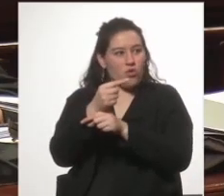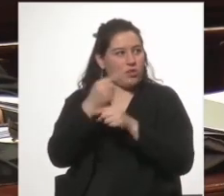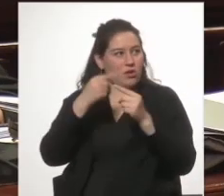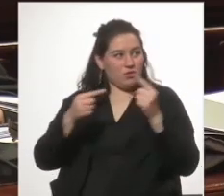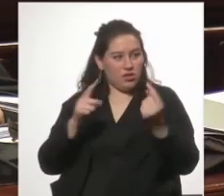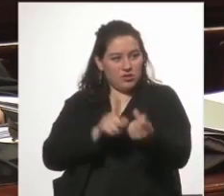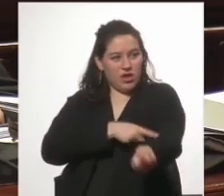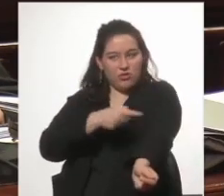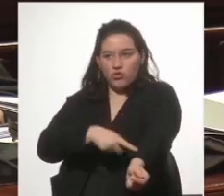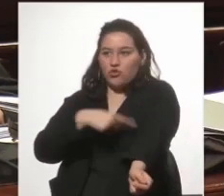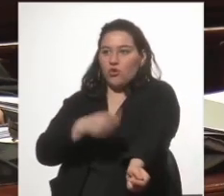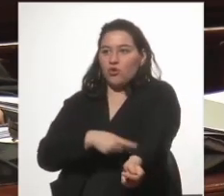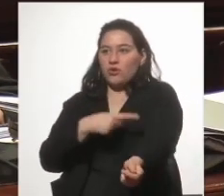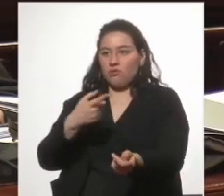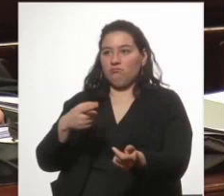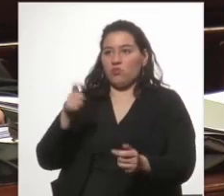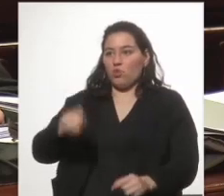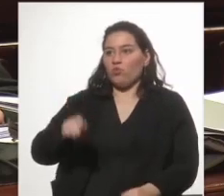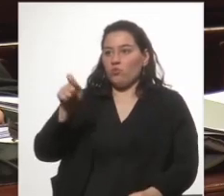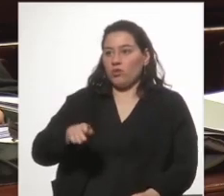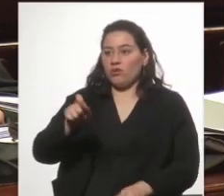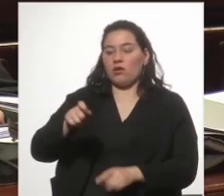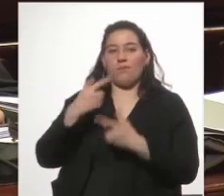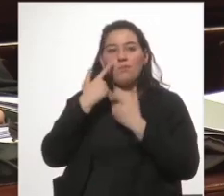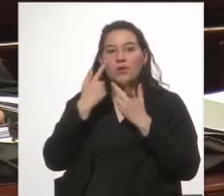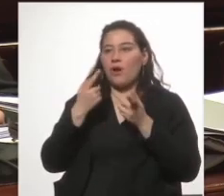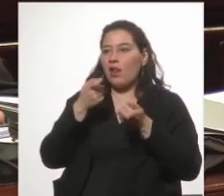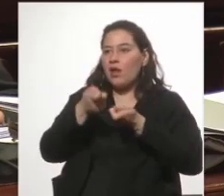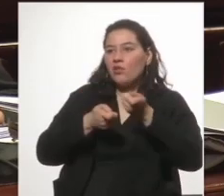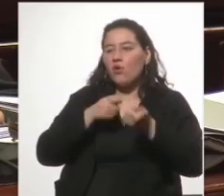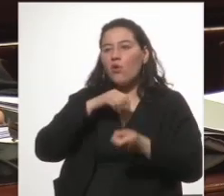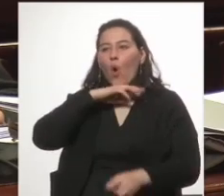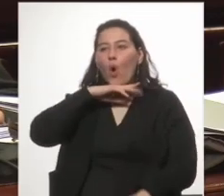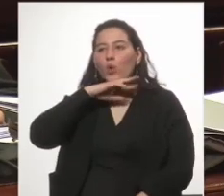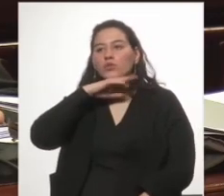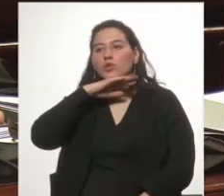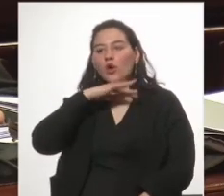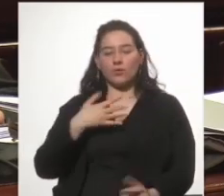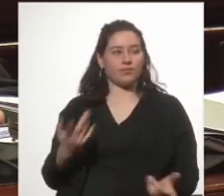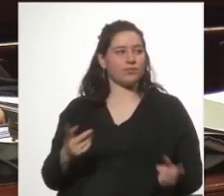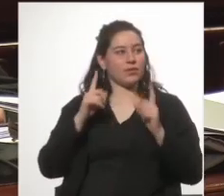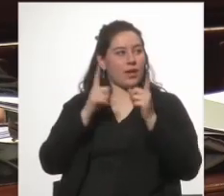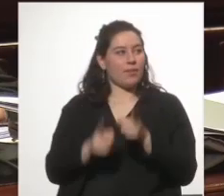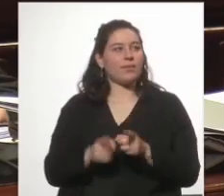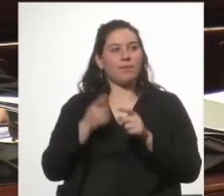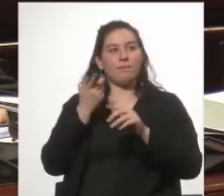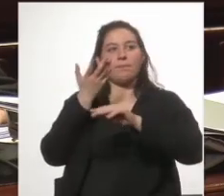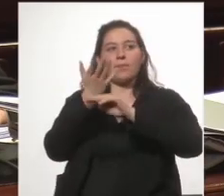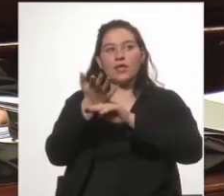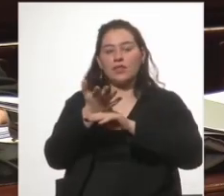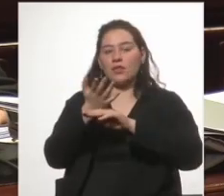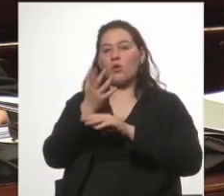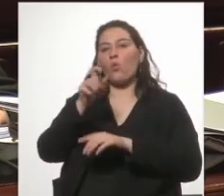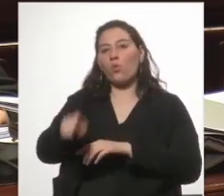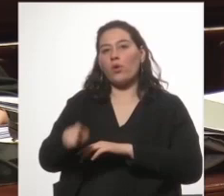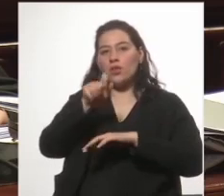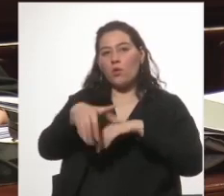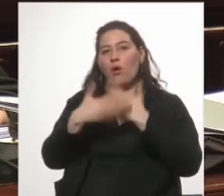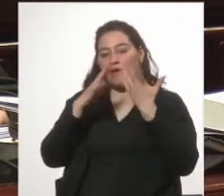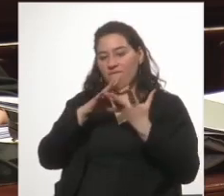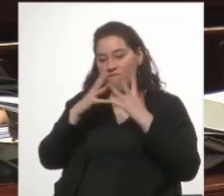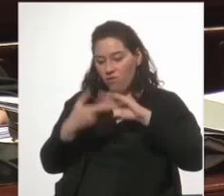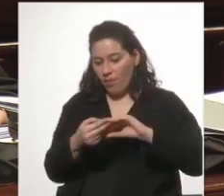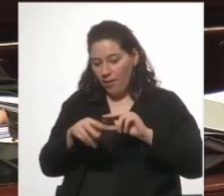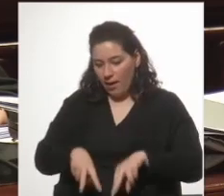tradiciones jurídicas que expone a los indagados a la extorsión o a la corrupción. Simultáneamente se privó a los jueces de toda facultad de investigación,